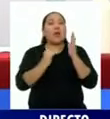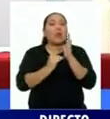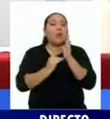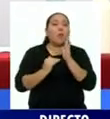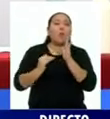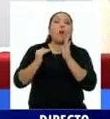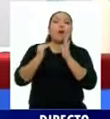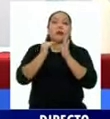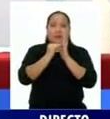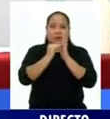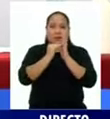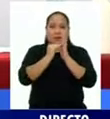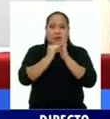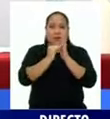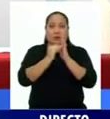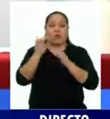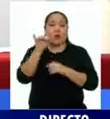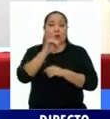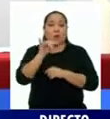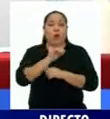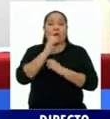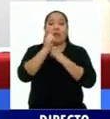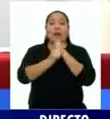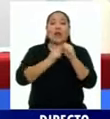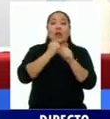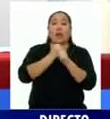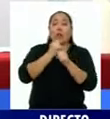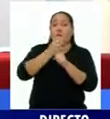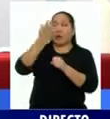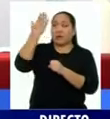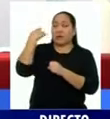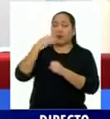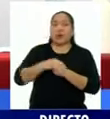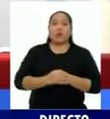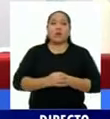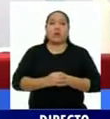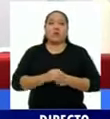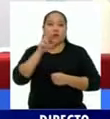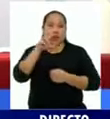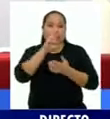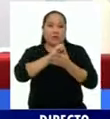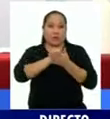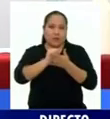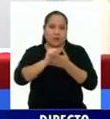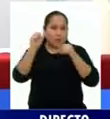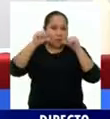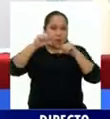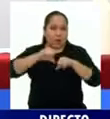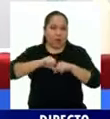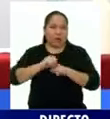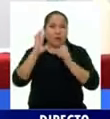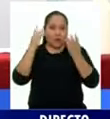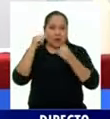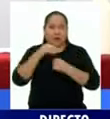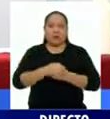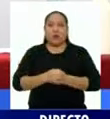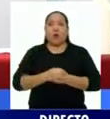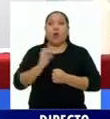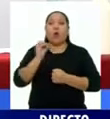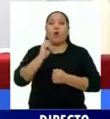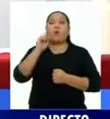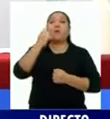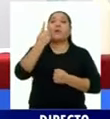con relación al mismo trimestre del año 2020, que fue un trimestre malo, incluso si nos comparamos con el primer trimestre del